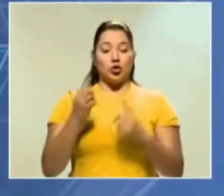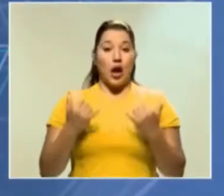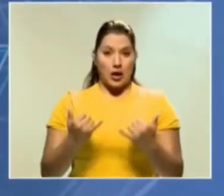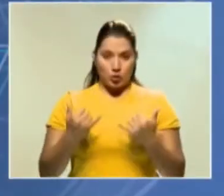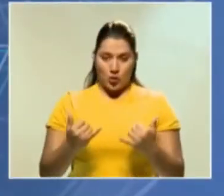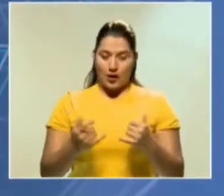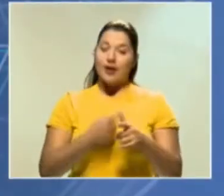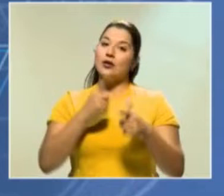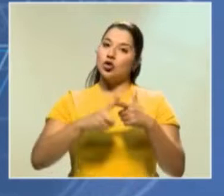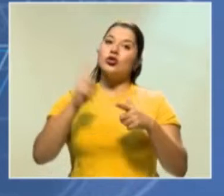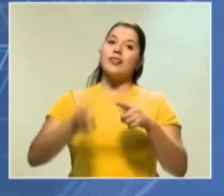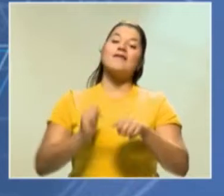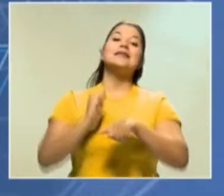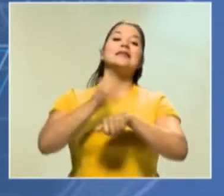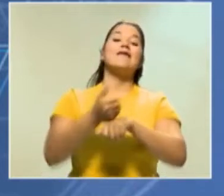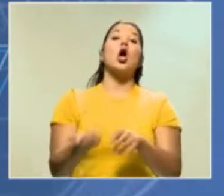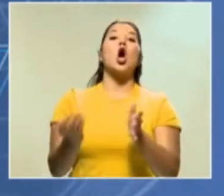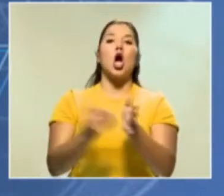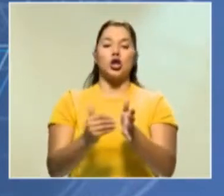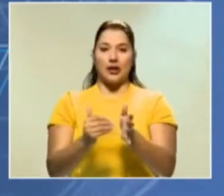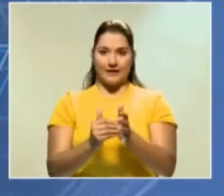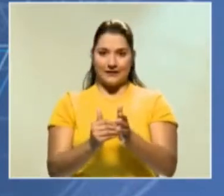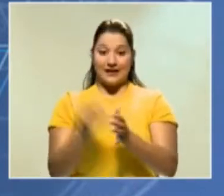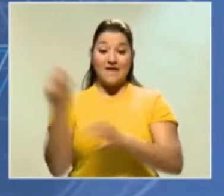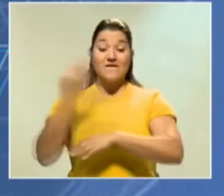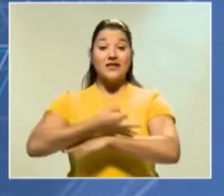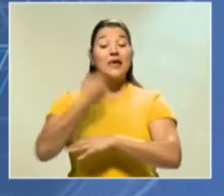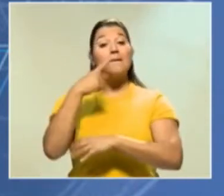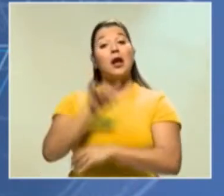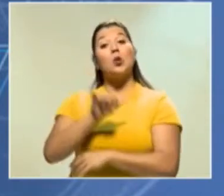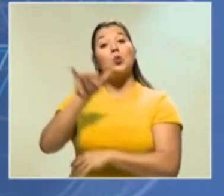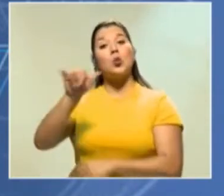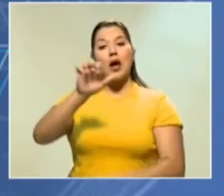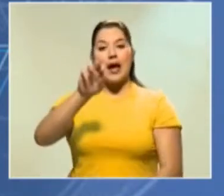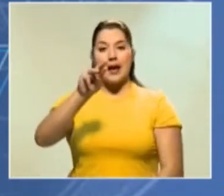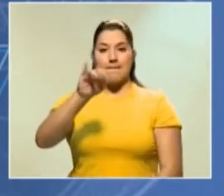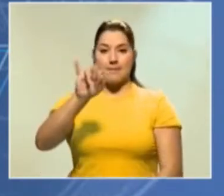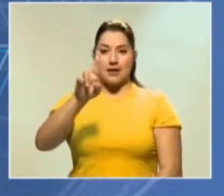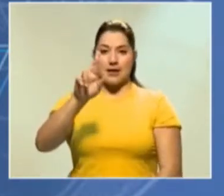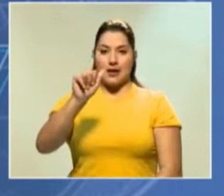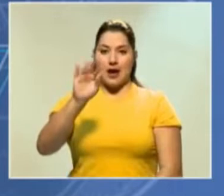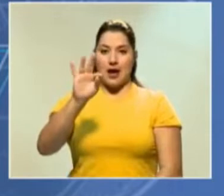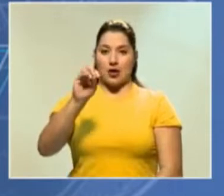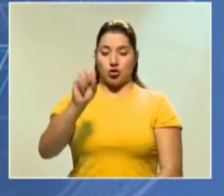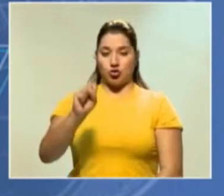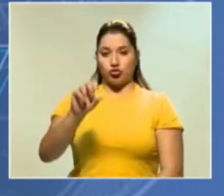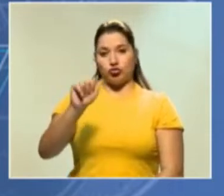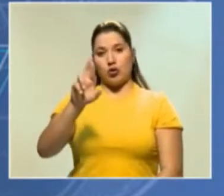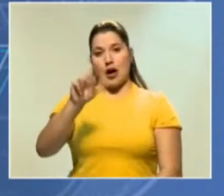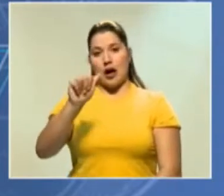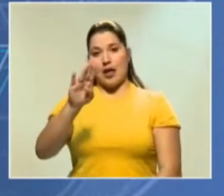estaría reprogramando la gira a los Emiratos Árabes Unidos. Estaremos